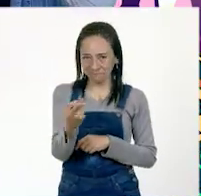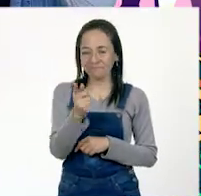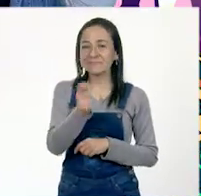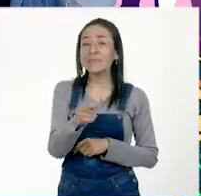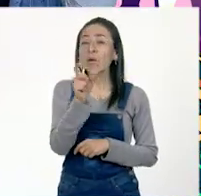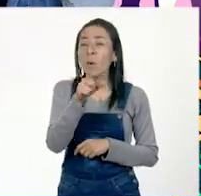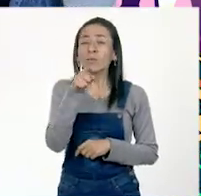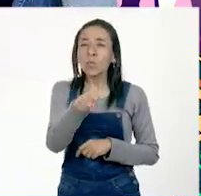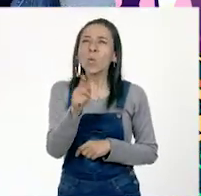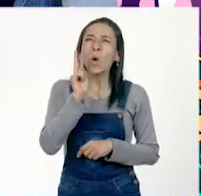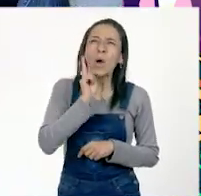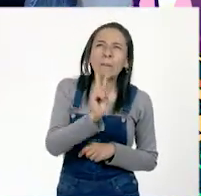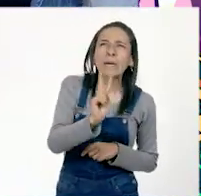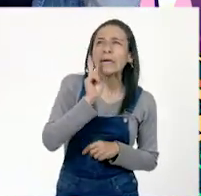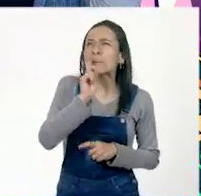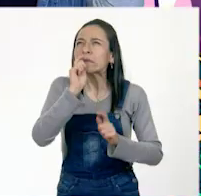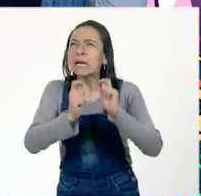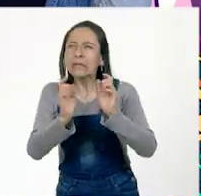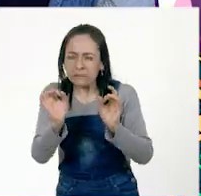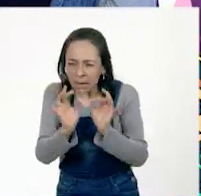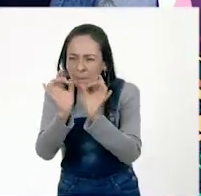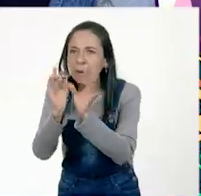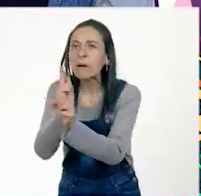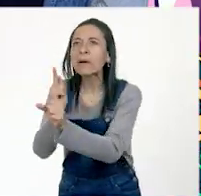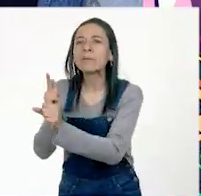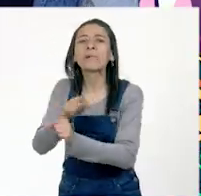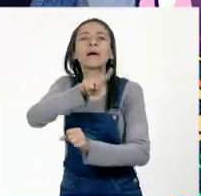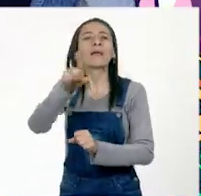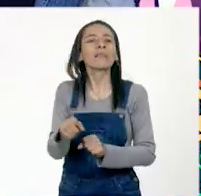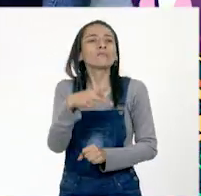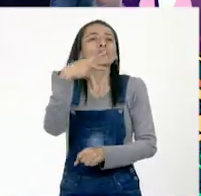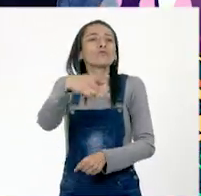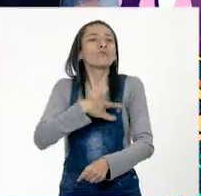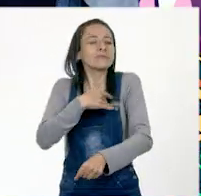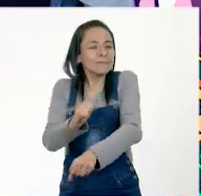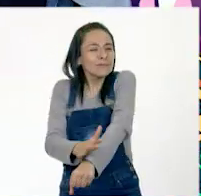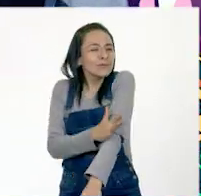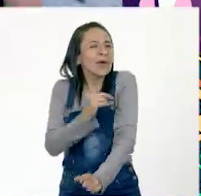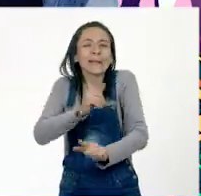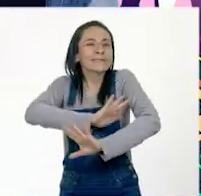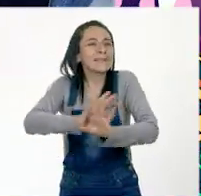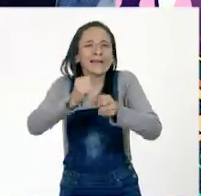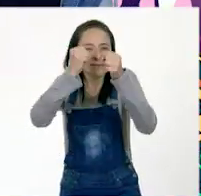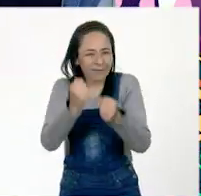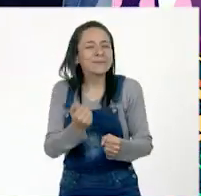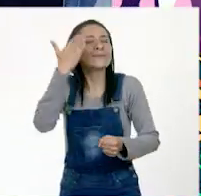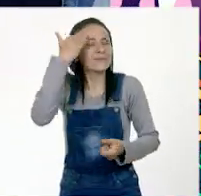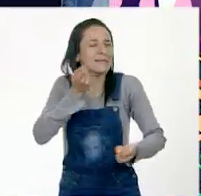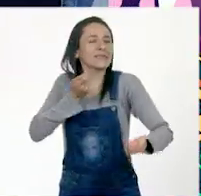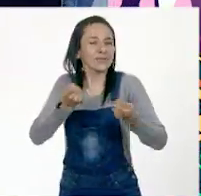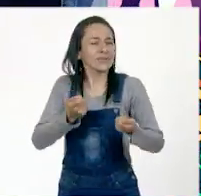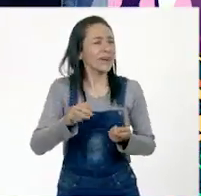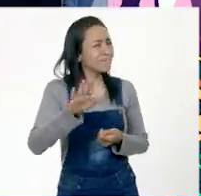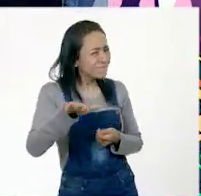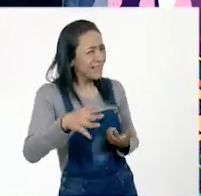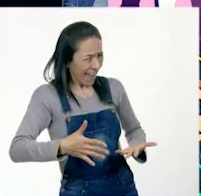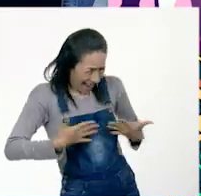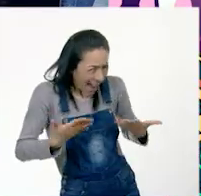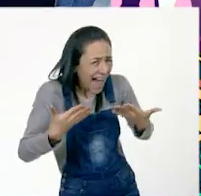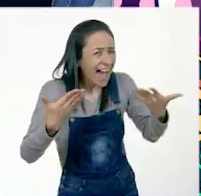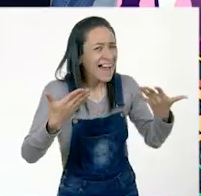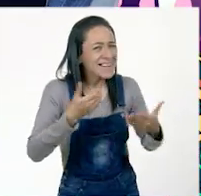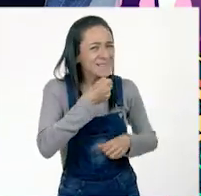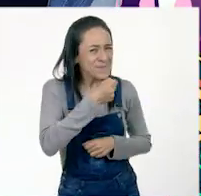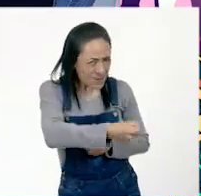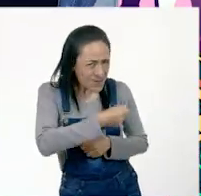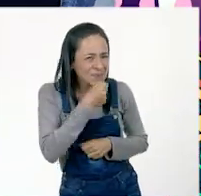tus emociones. ¡Ánimo! ¡Ánimo, reportero! ¡Ya pasó el susto! ¡Disfruta de la maravillosa